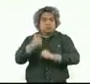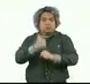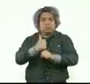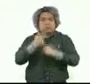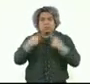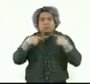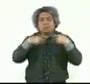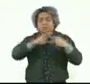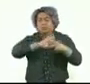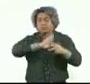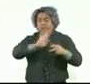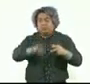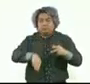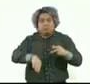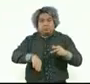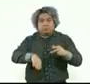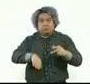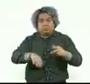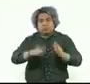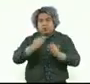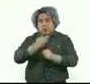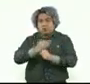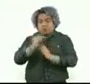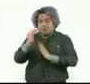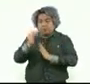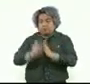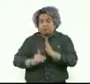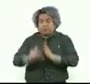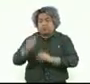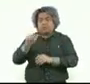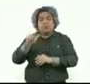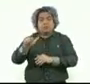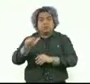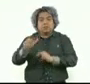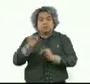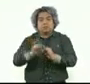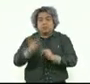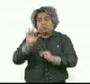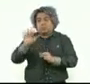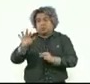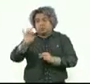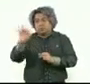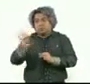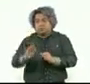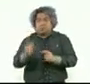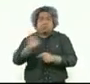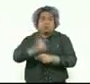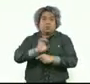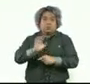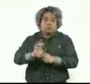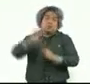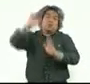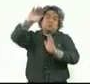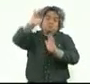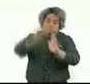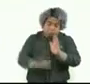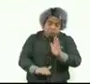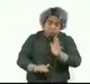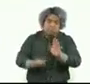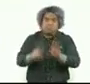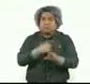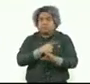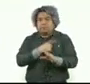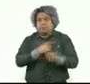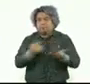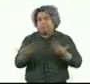de defunciones, ahora estamos viendo el 17.5% de las defunciones que vimos hace un año. Es decir, aún menor si lo comparan con que hablamos